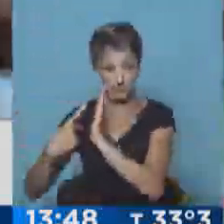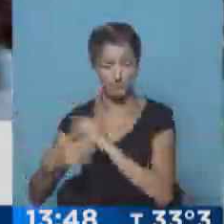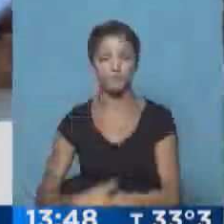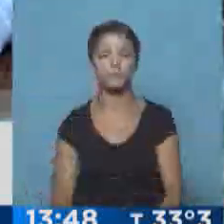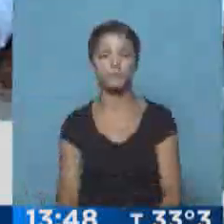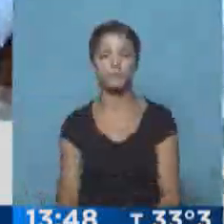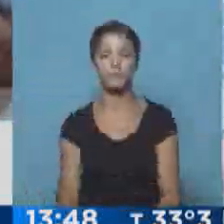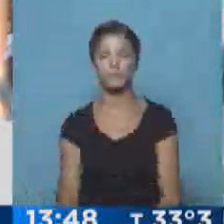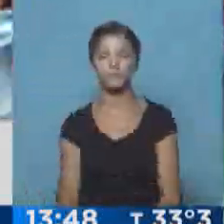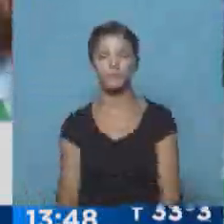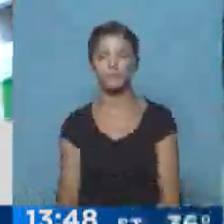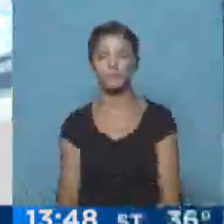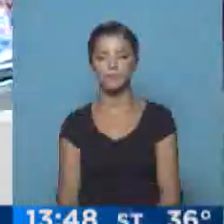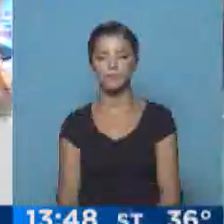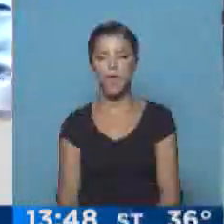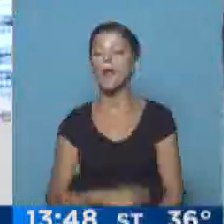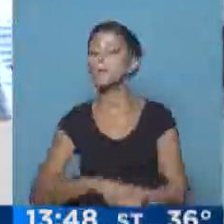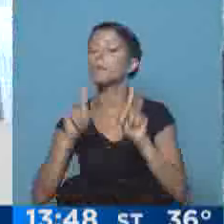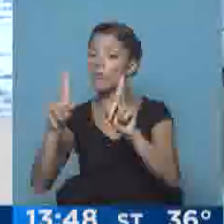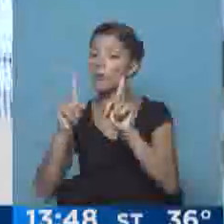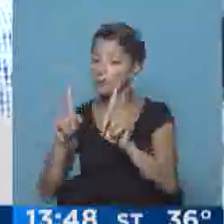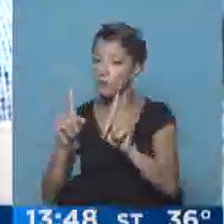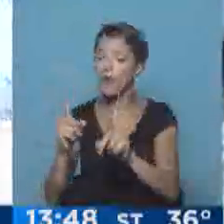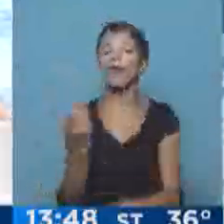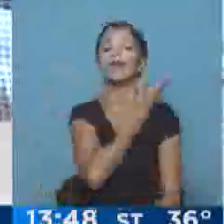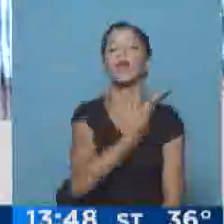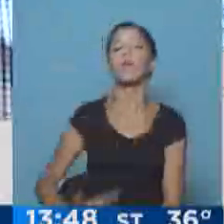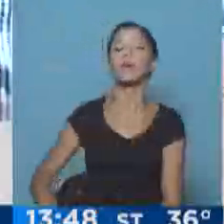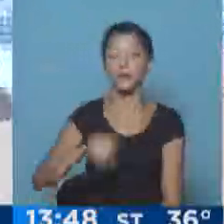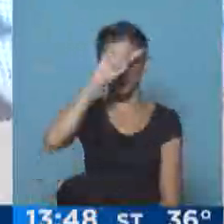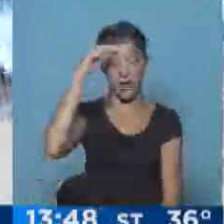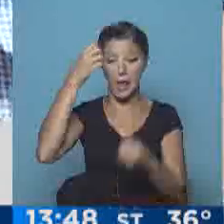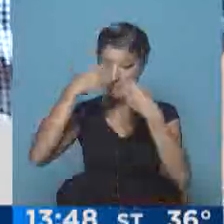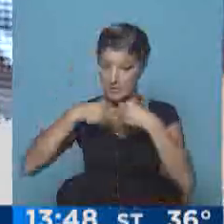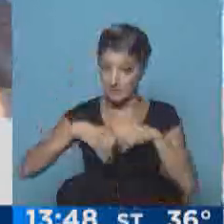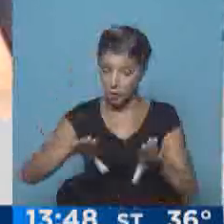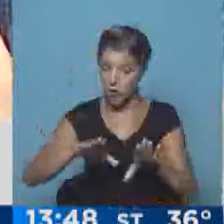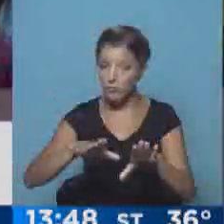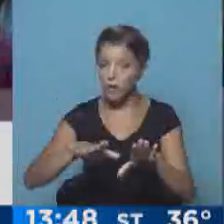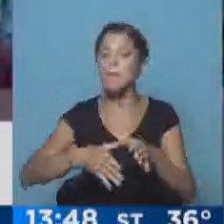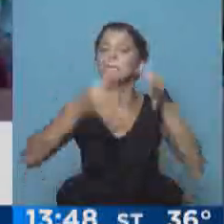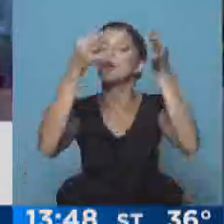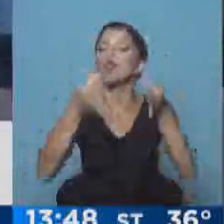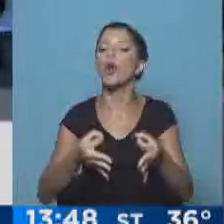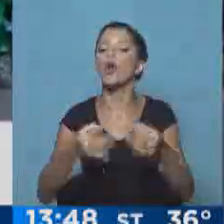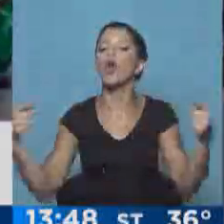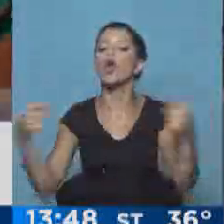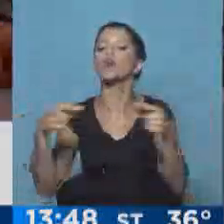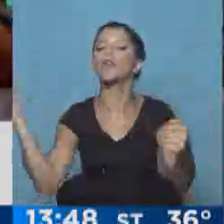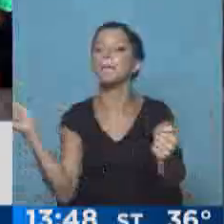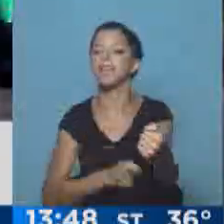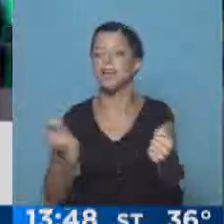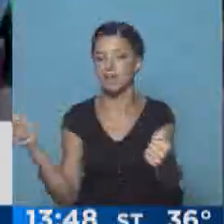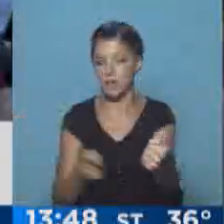provincias, junto cuando el gobierno nacional ha puesto en marcha este protocolo para